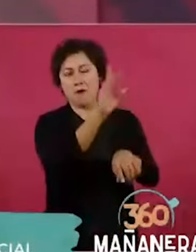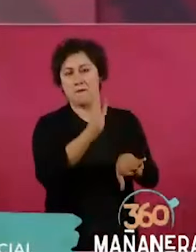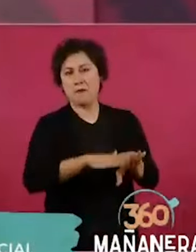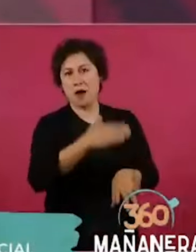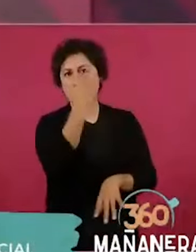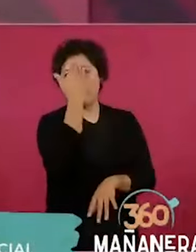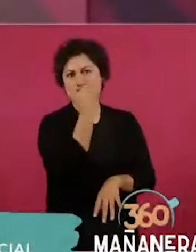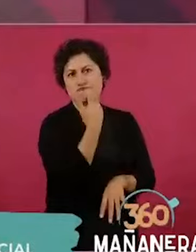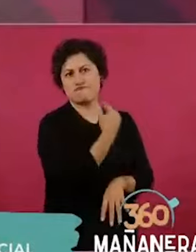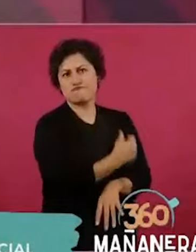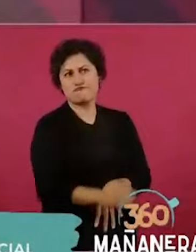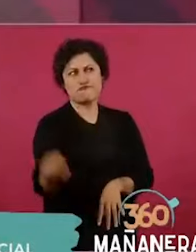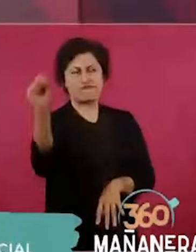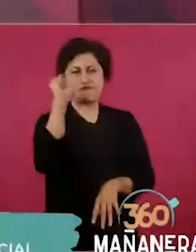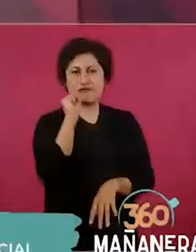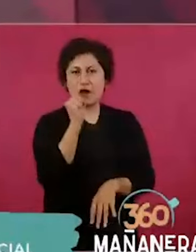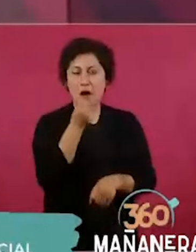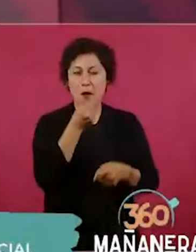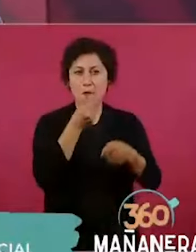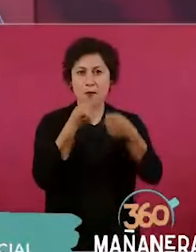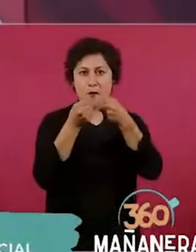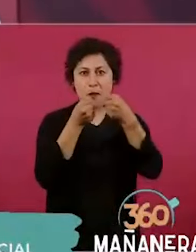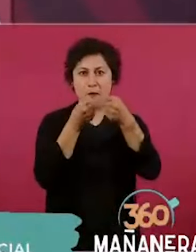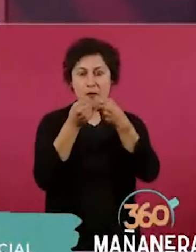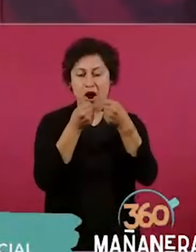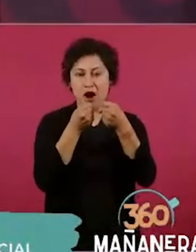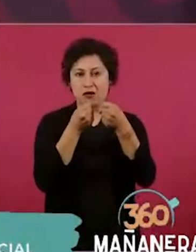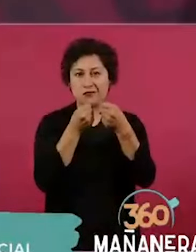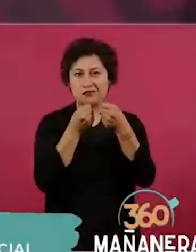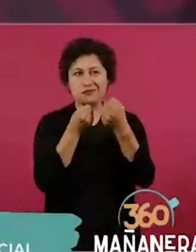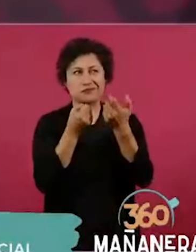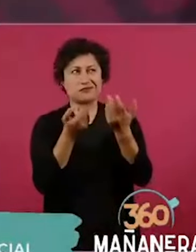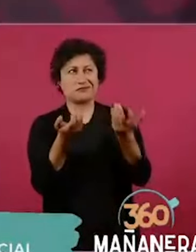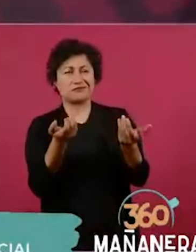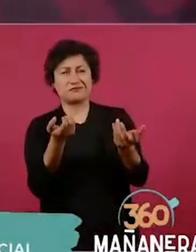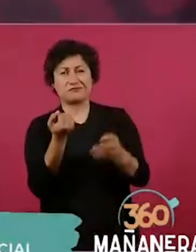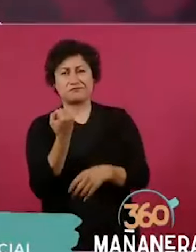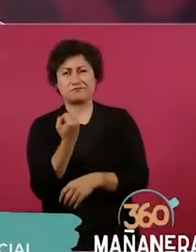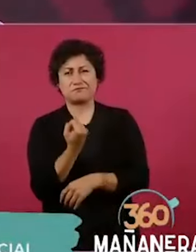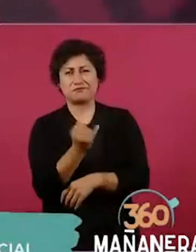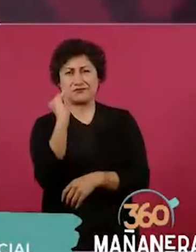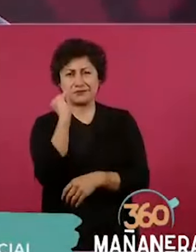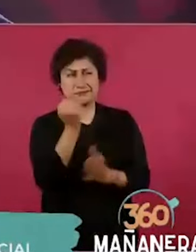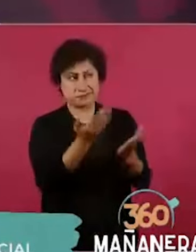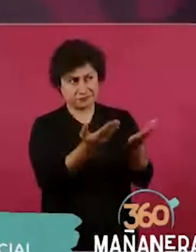afamados per eso no tiene nú fundamento teórico